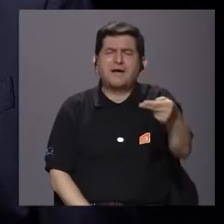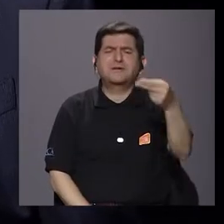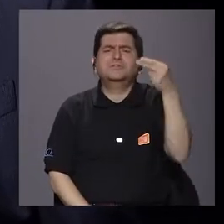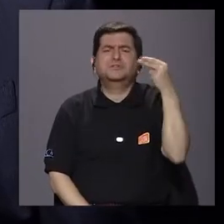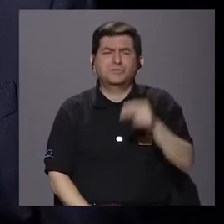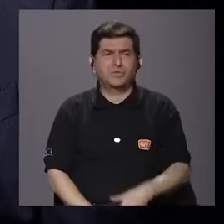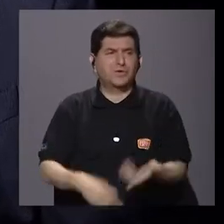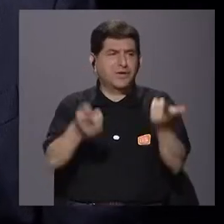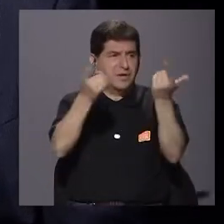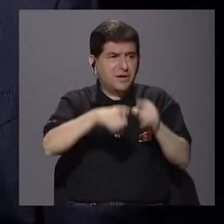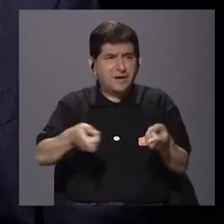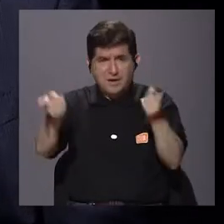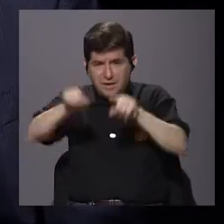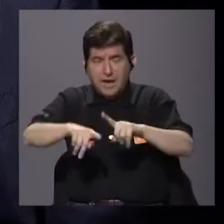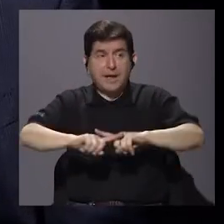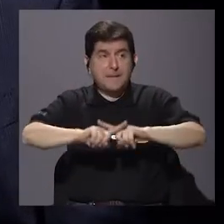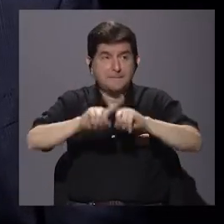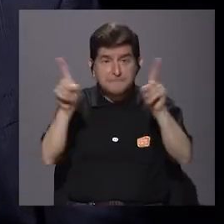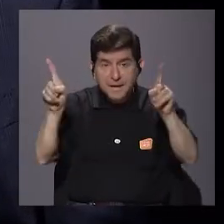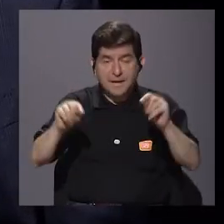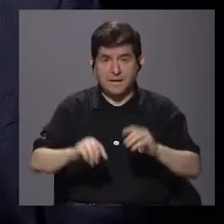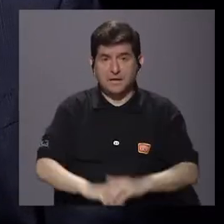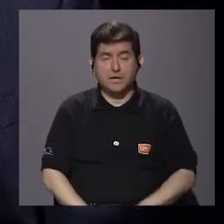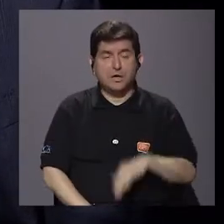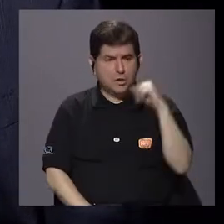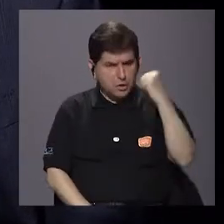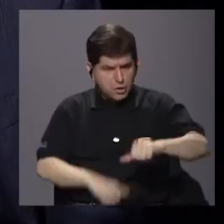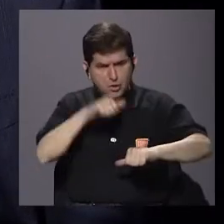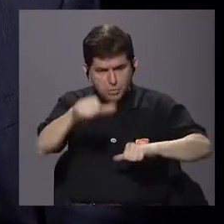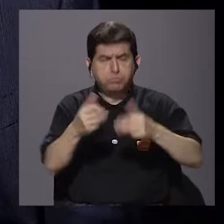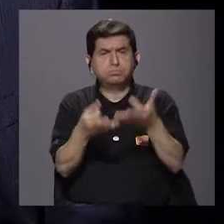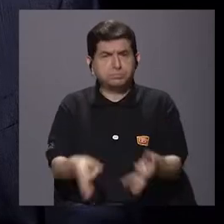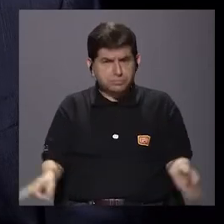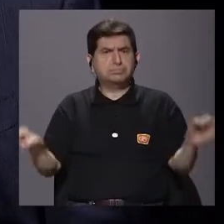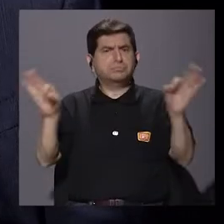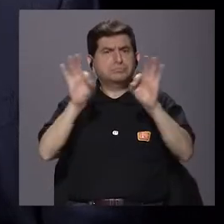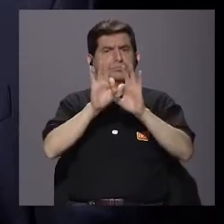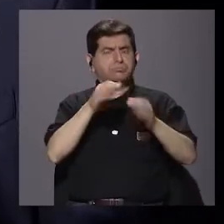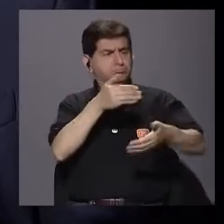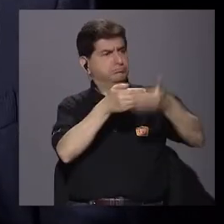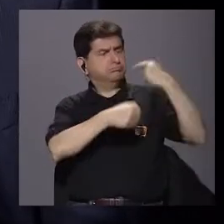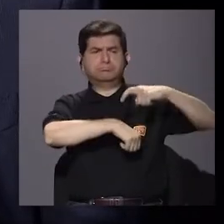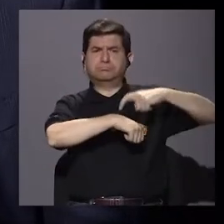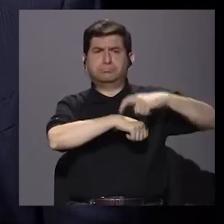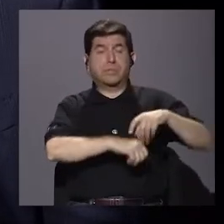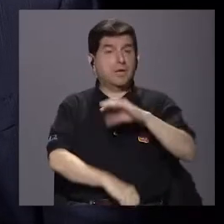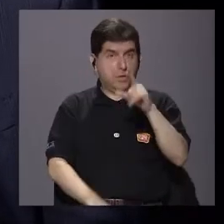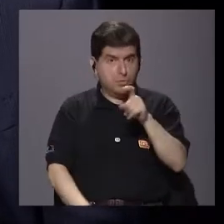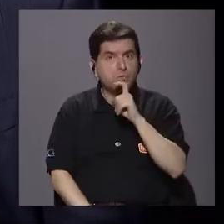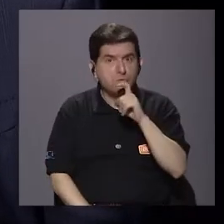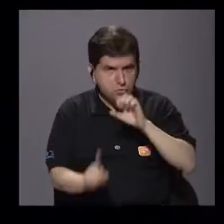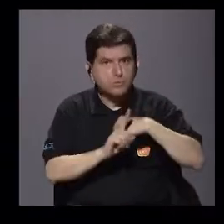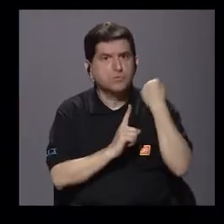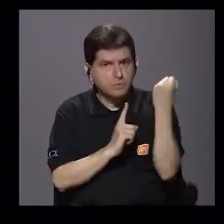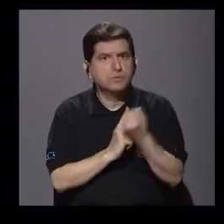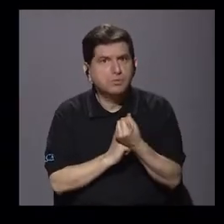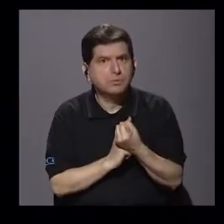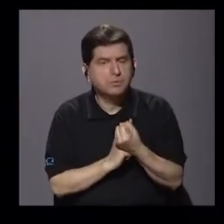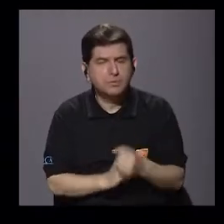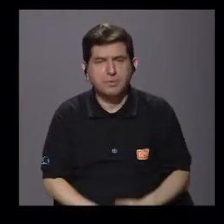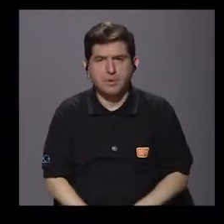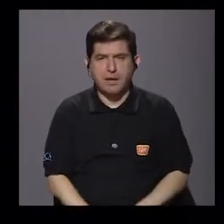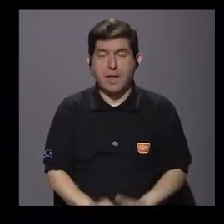que lo que se hace pero ha habido esfuerzos importantísimos en el pasado y dificilísimo tan